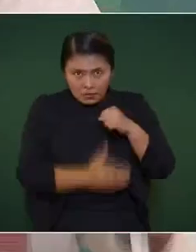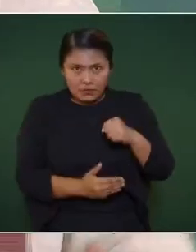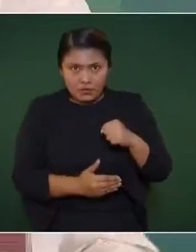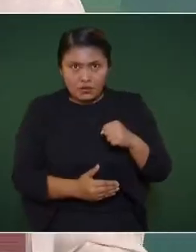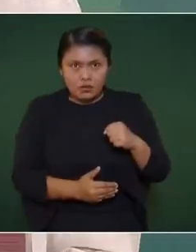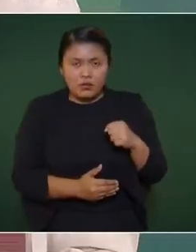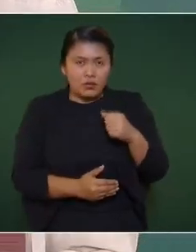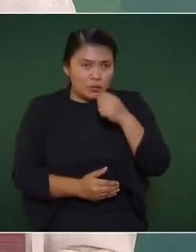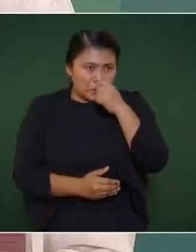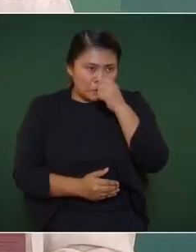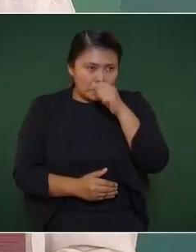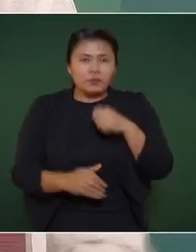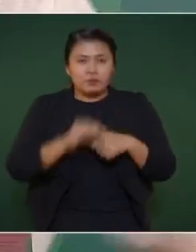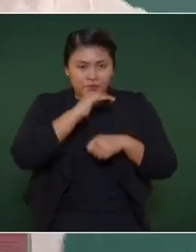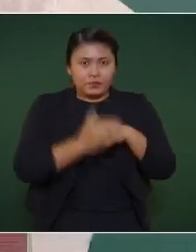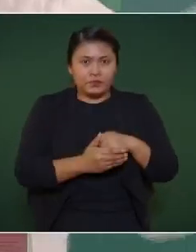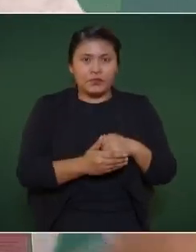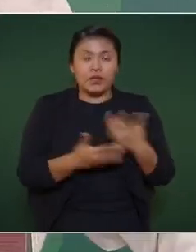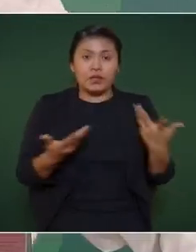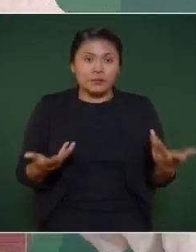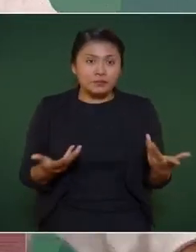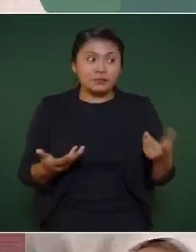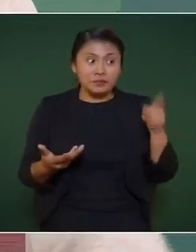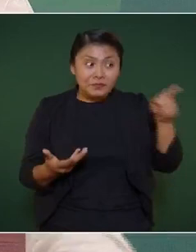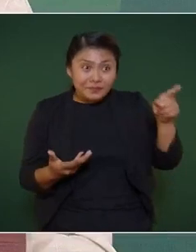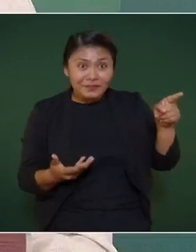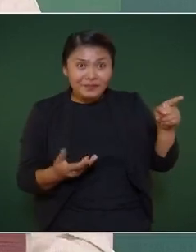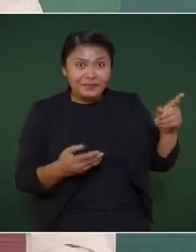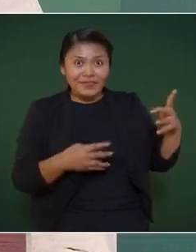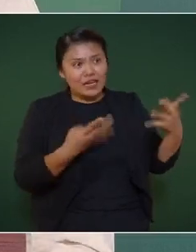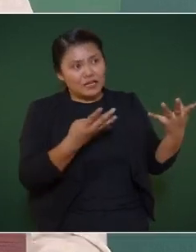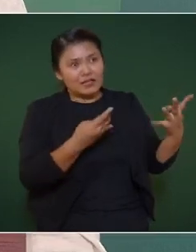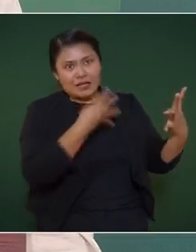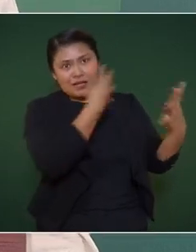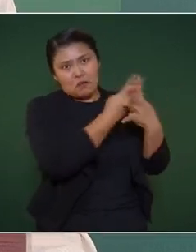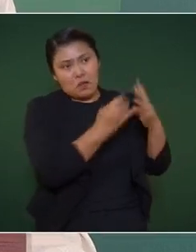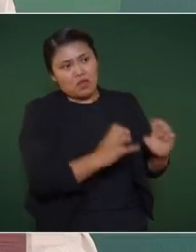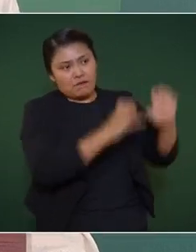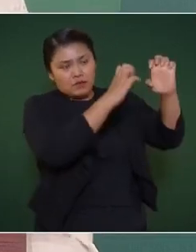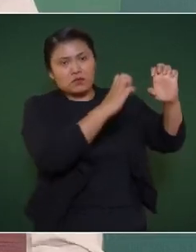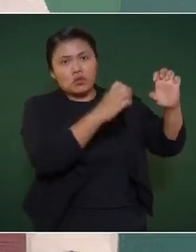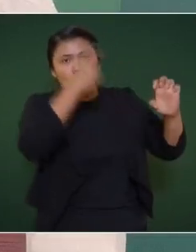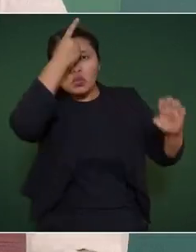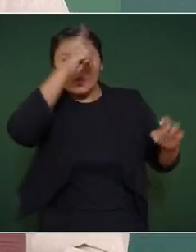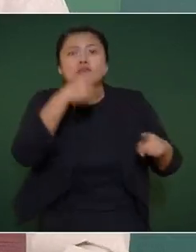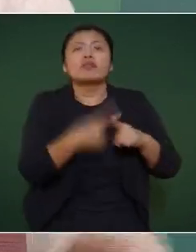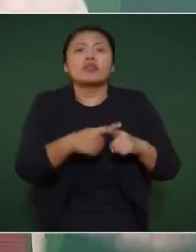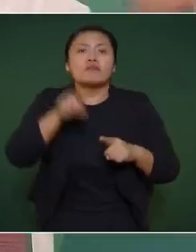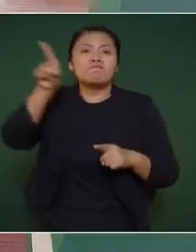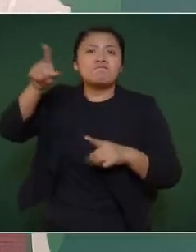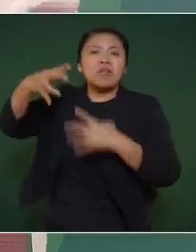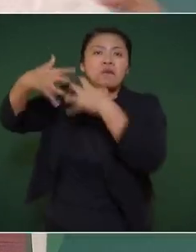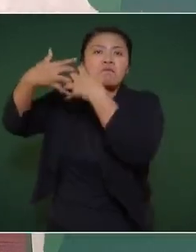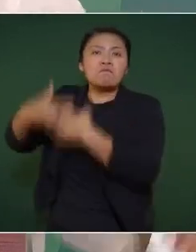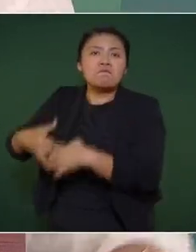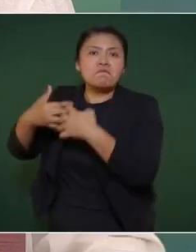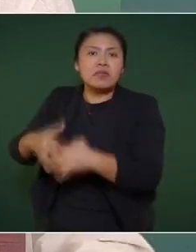obra le quedaba a la empresa, ni siquiera